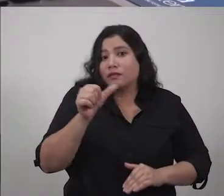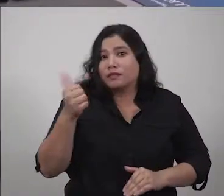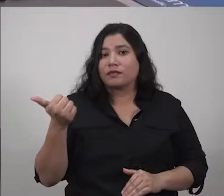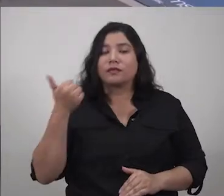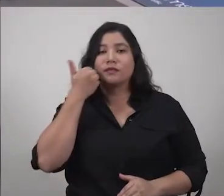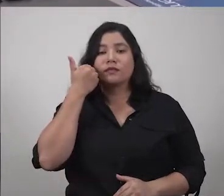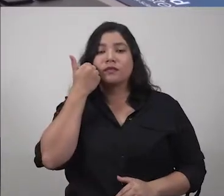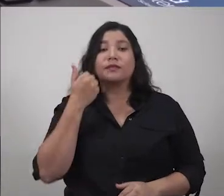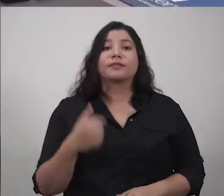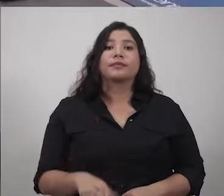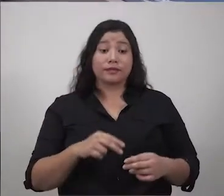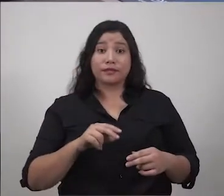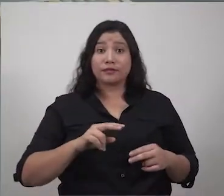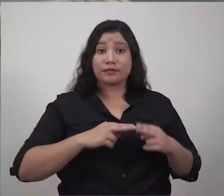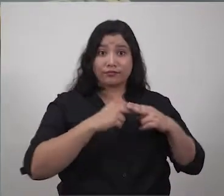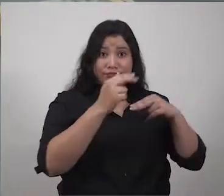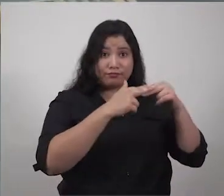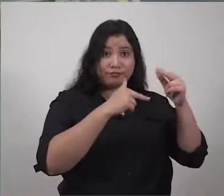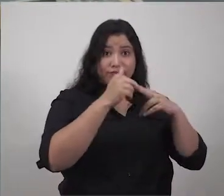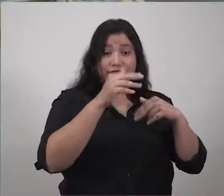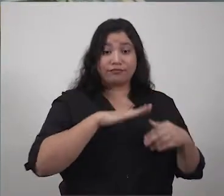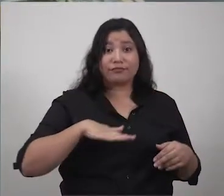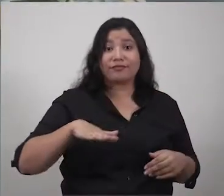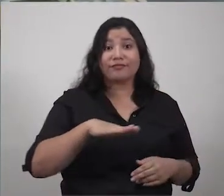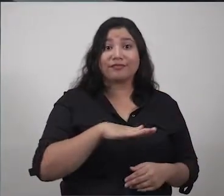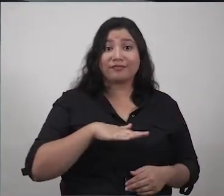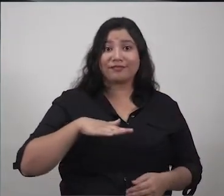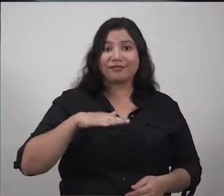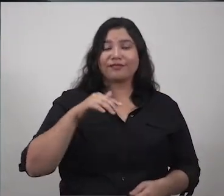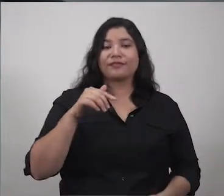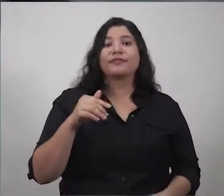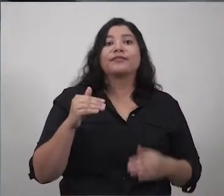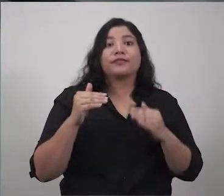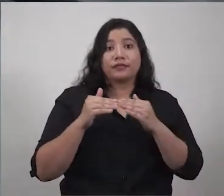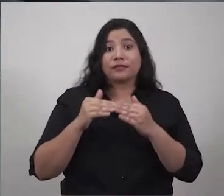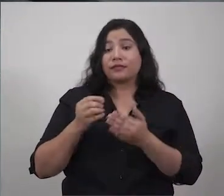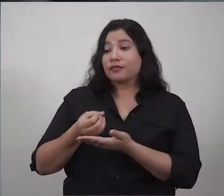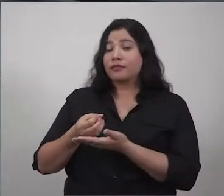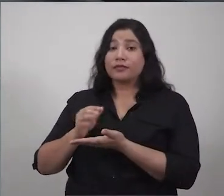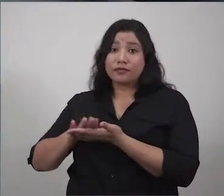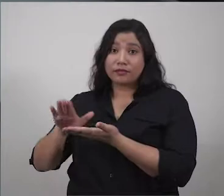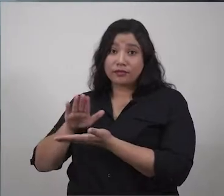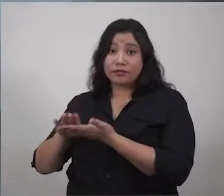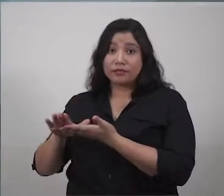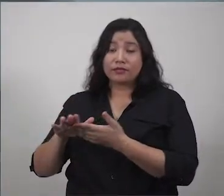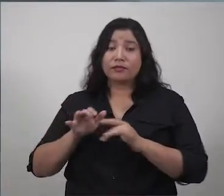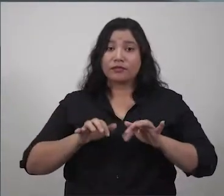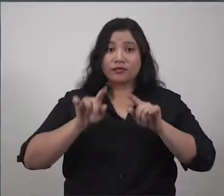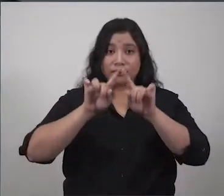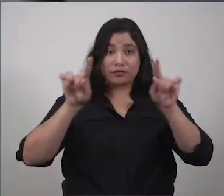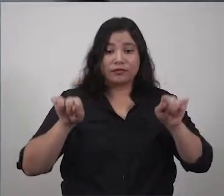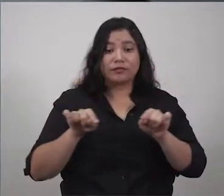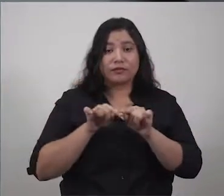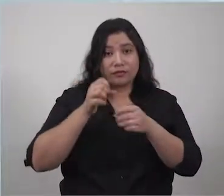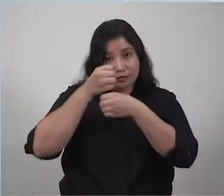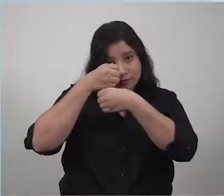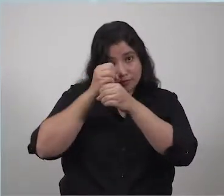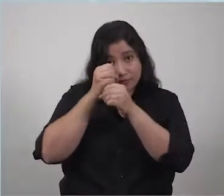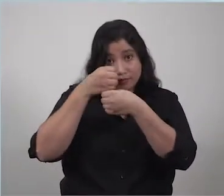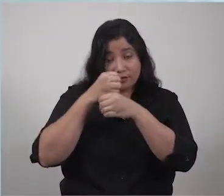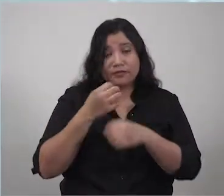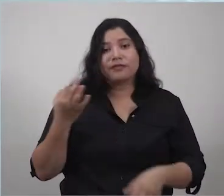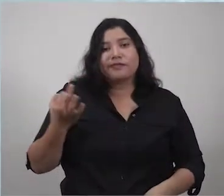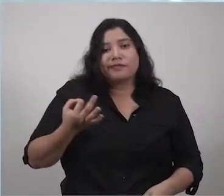patología. Las remodelaciones incluyen la readecuación de espacios, así como la compra de equipo y mobiliario acorde a las necesidades